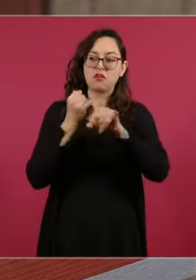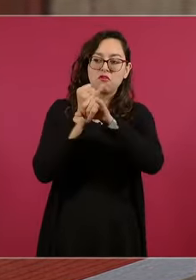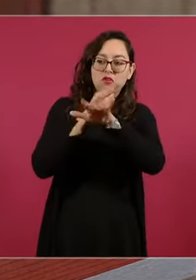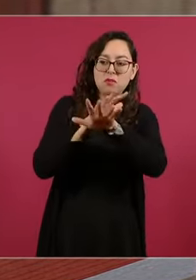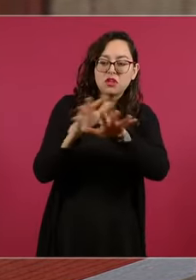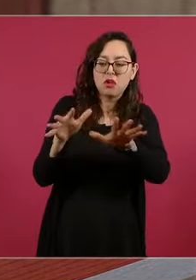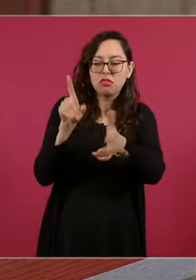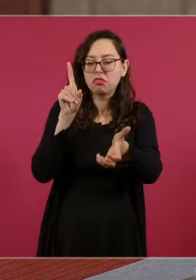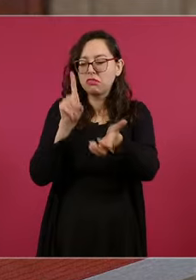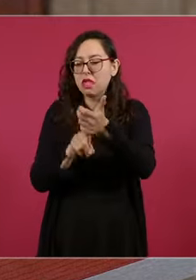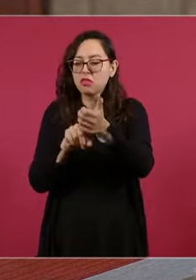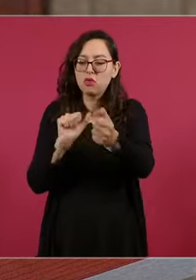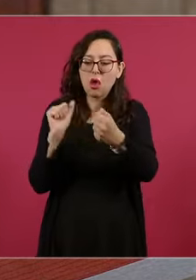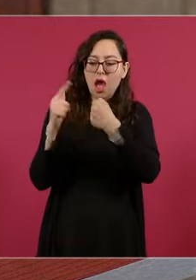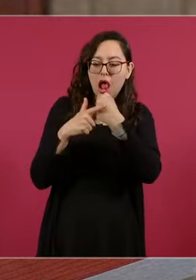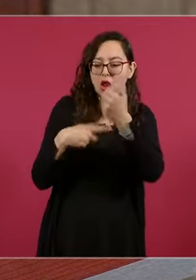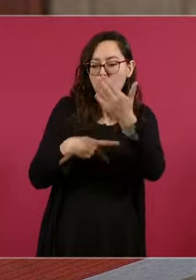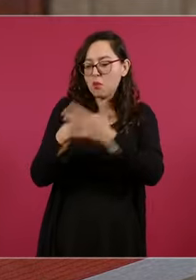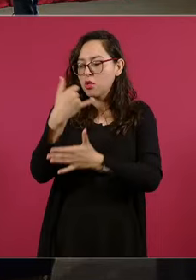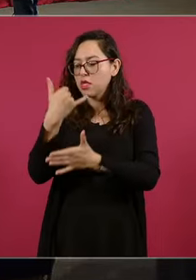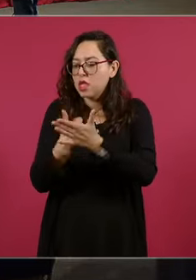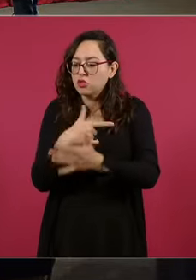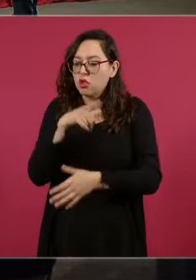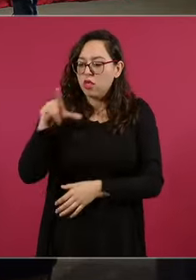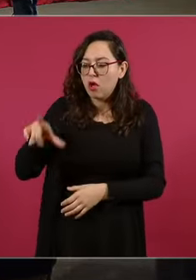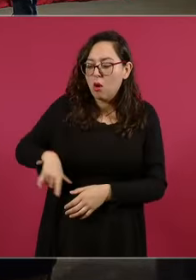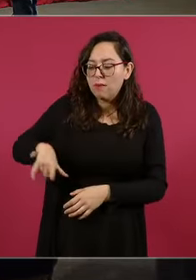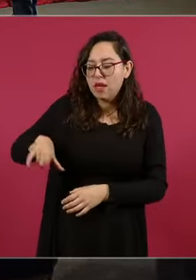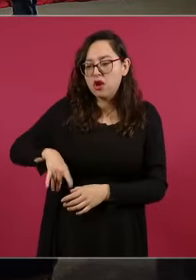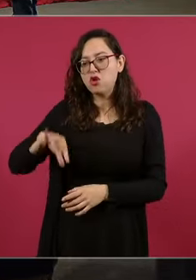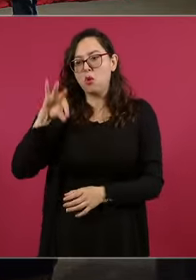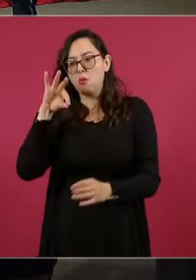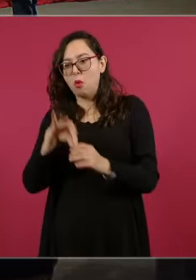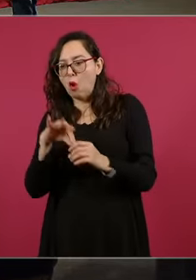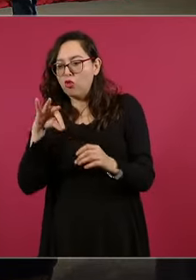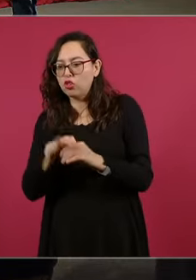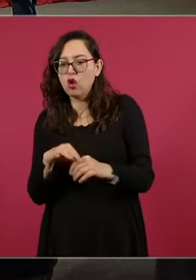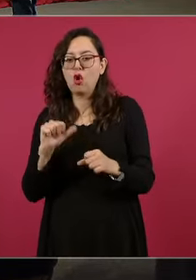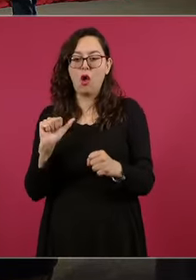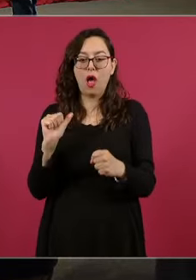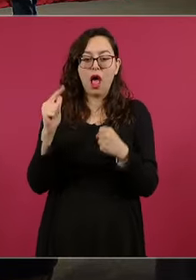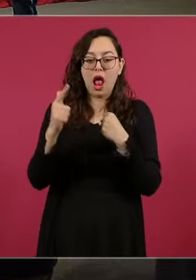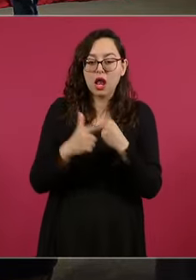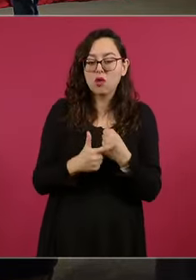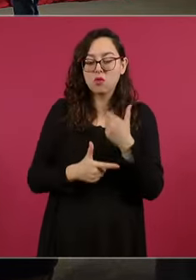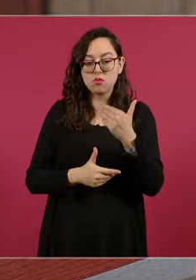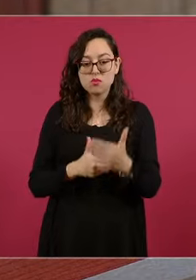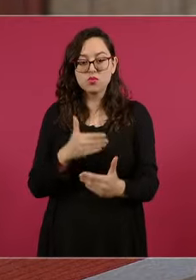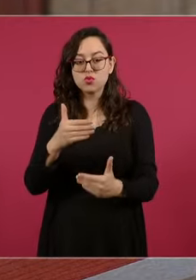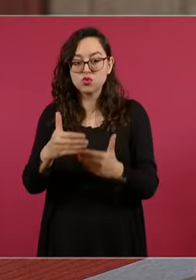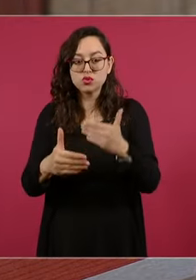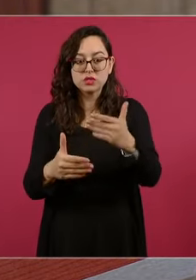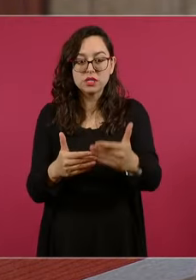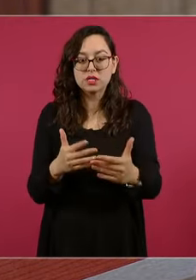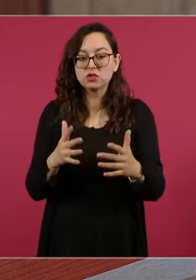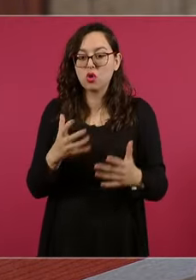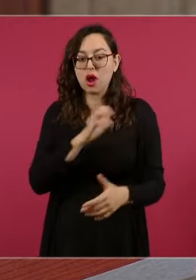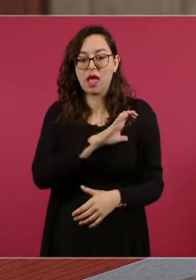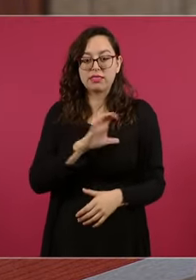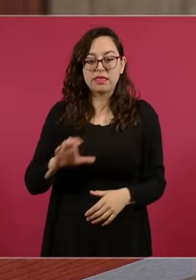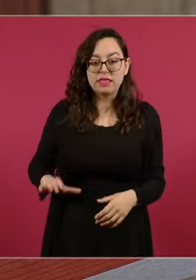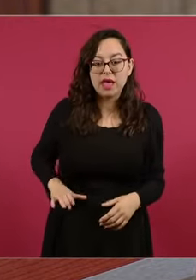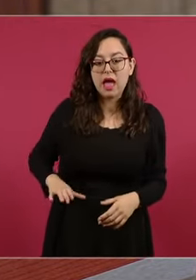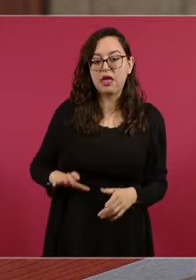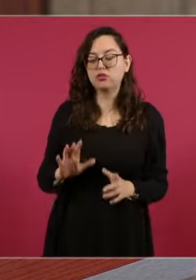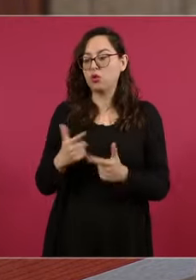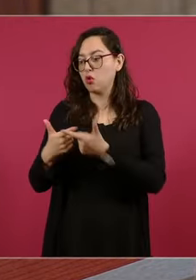gobierno o proceso electoral, ni mencionar algún proceso de selección de candidatos